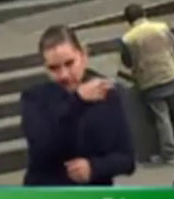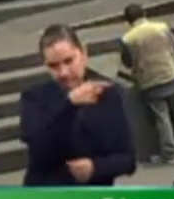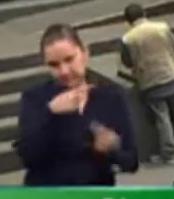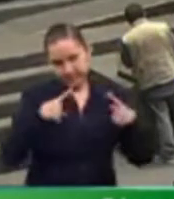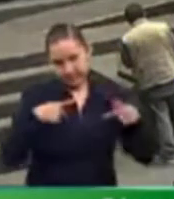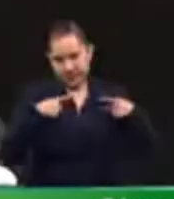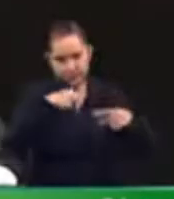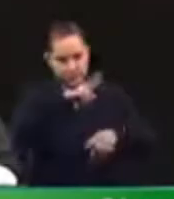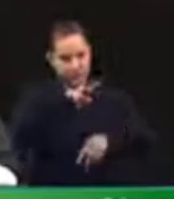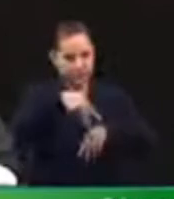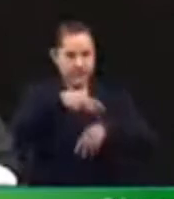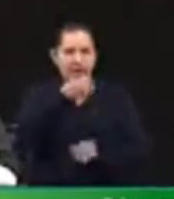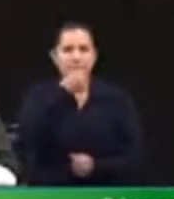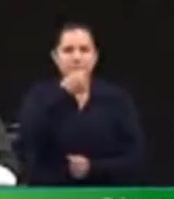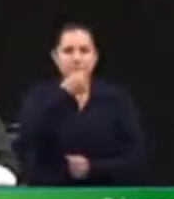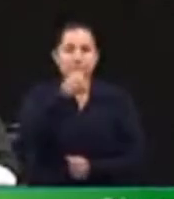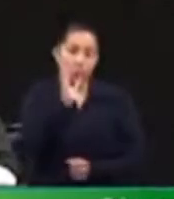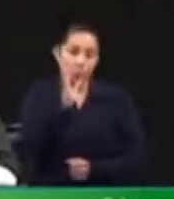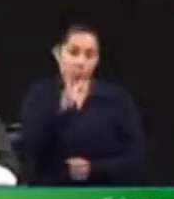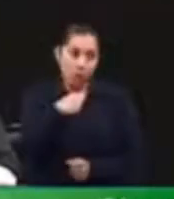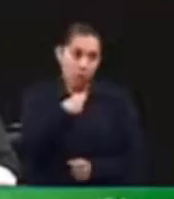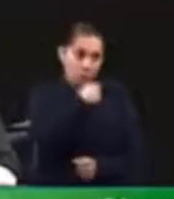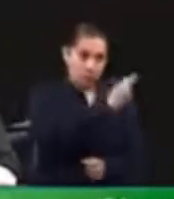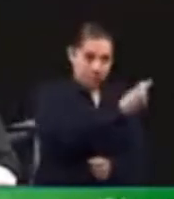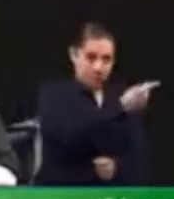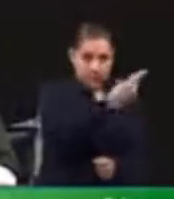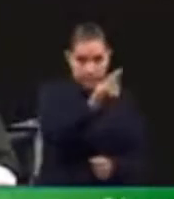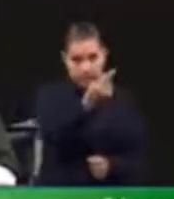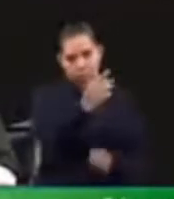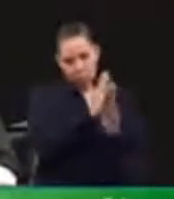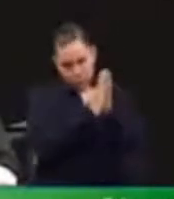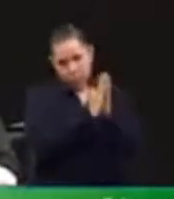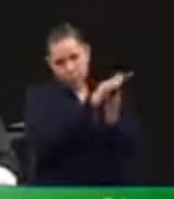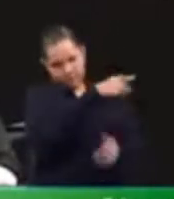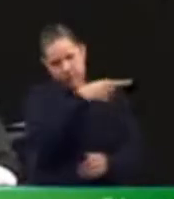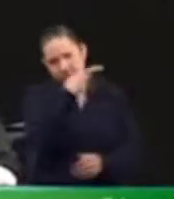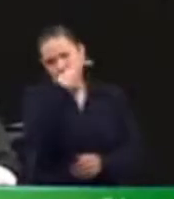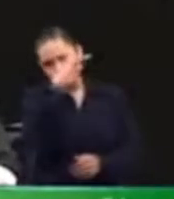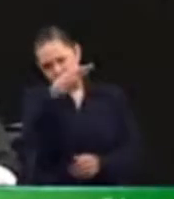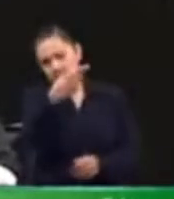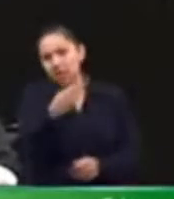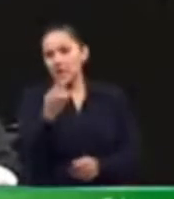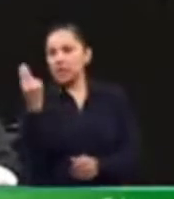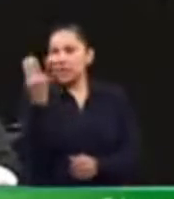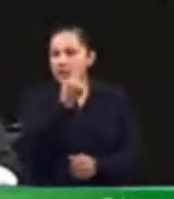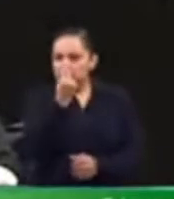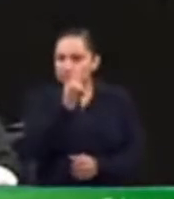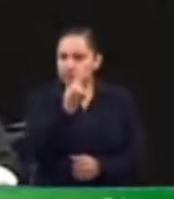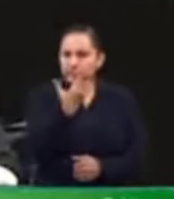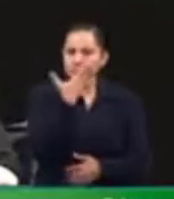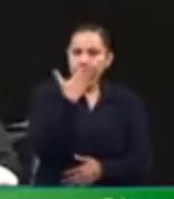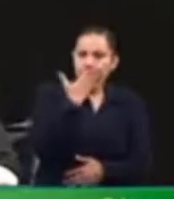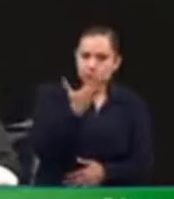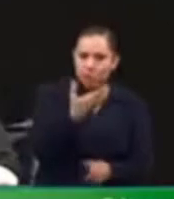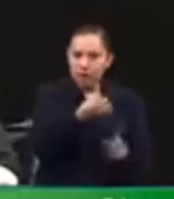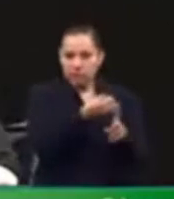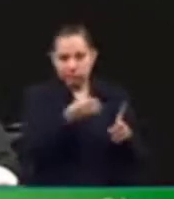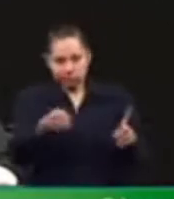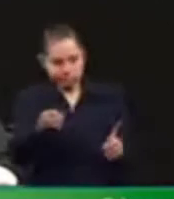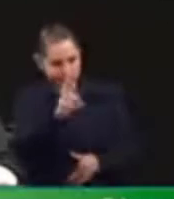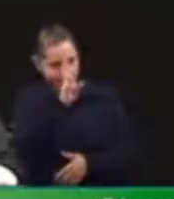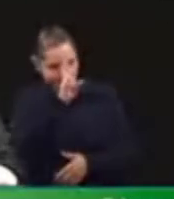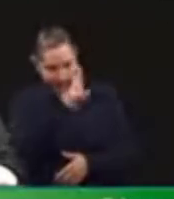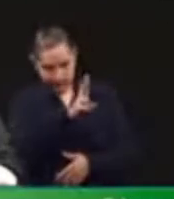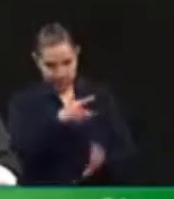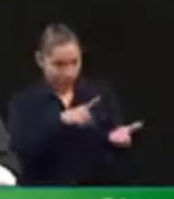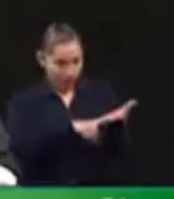usted, que se dirija con el respeto que establece nuestro reglamento,